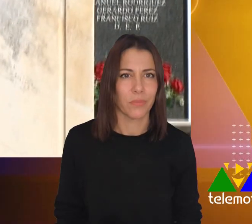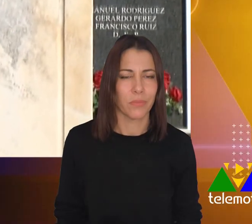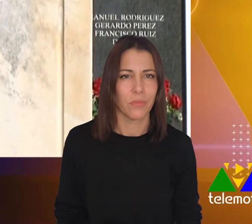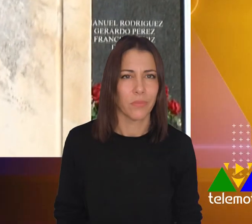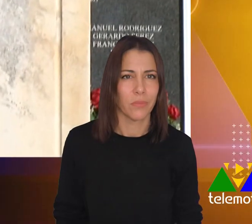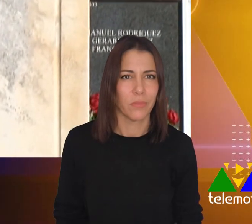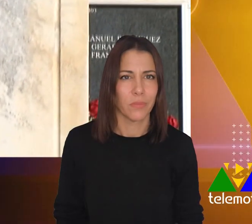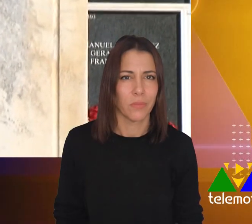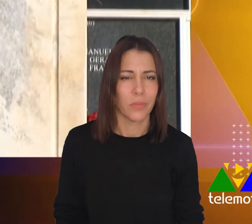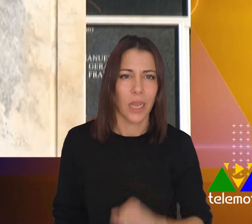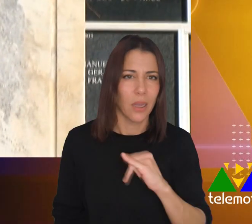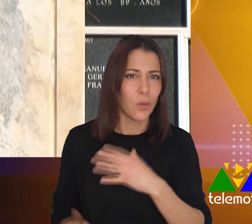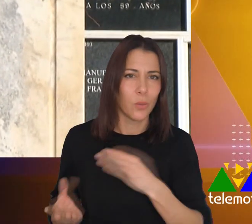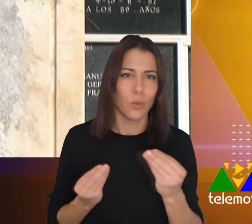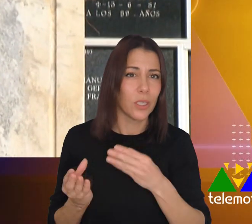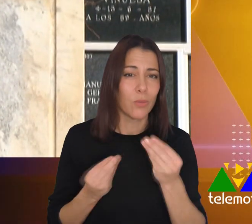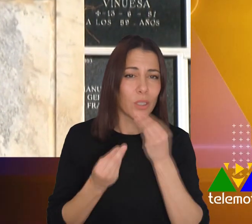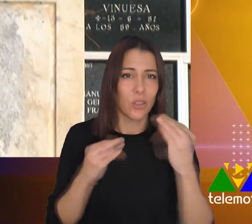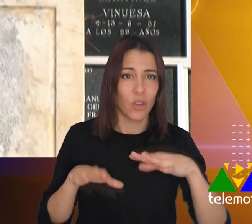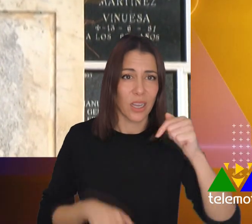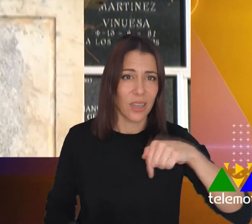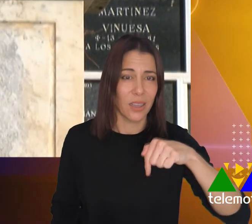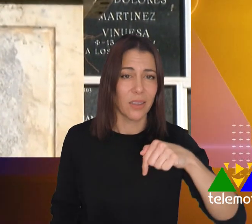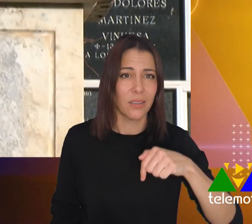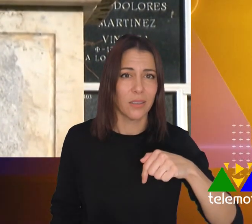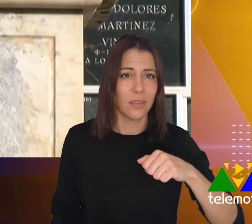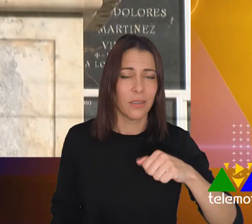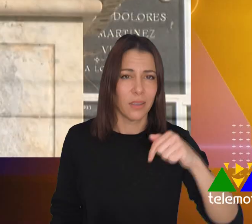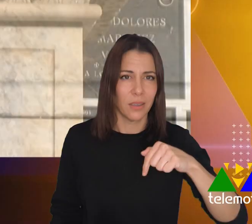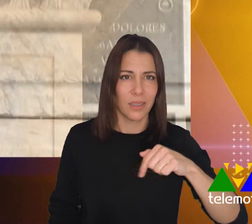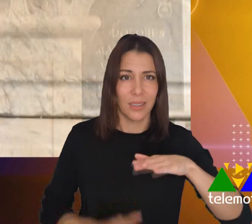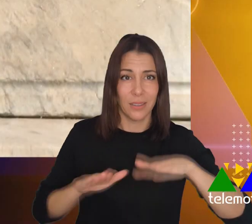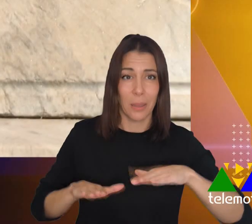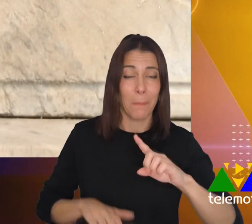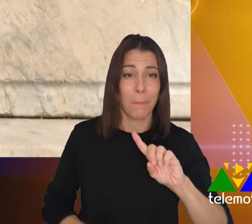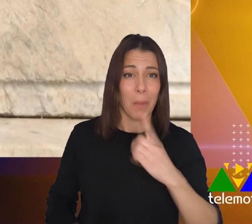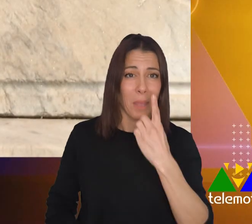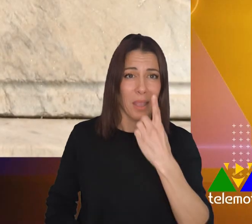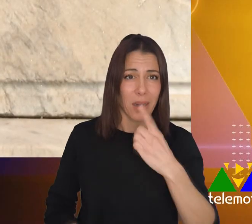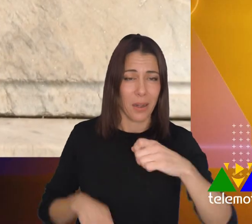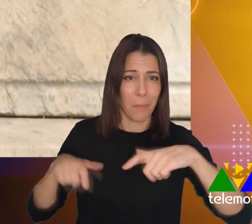Hay muchas historias aquí en